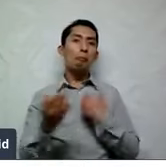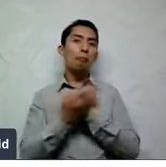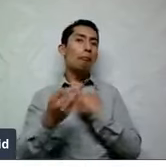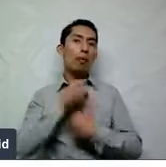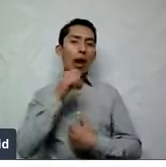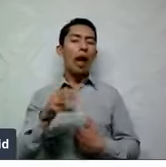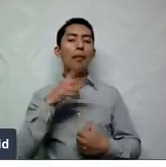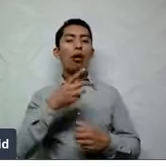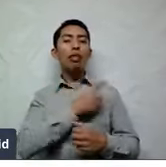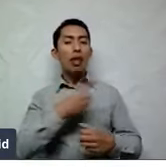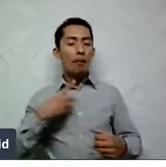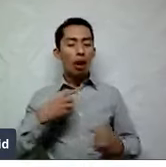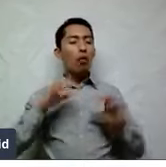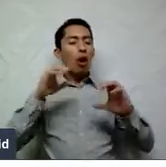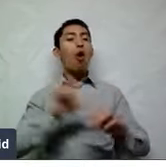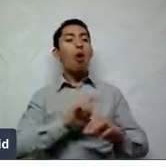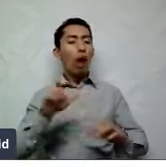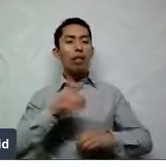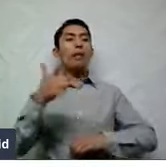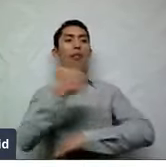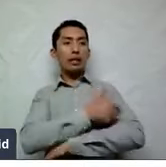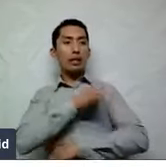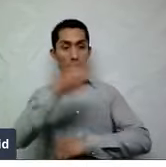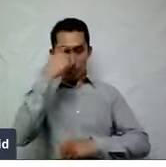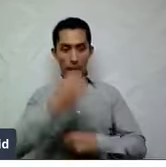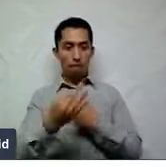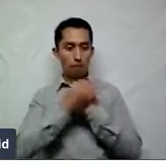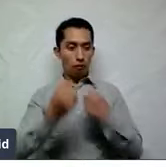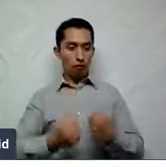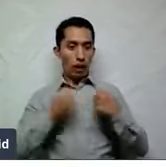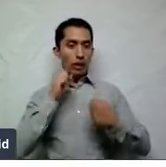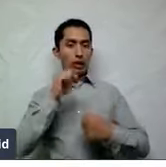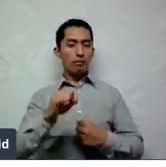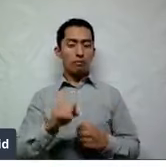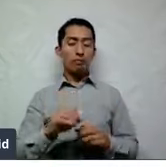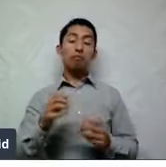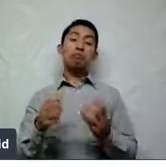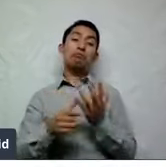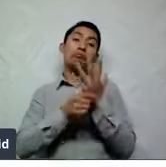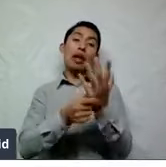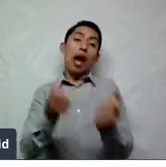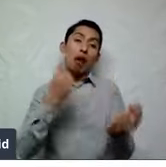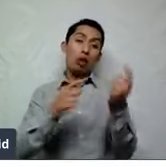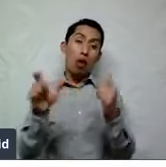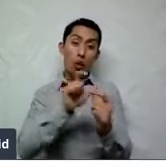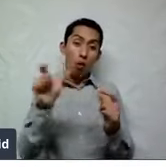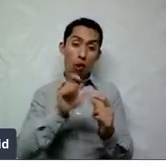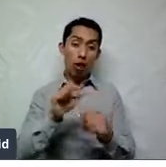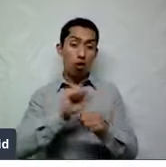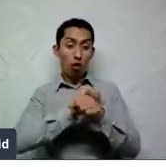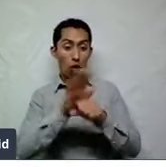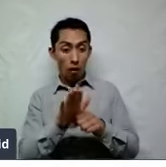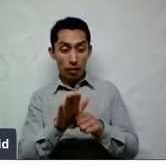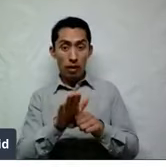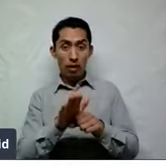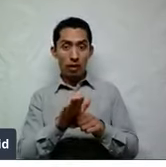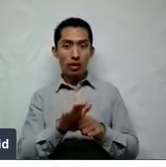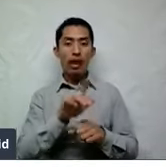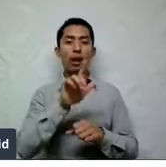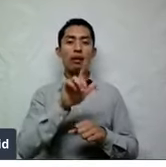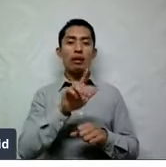evaluamos bien. Se dice por ahí que después de un mes de haber padecido el COVID, o la COVID, mejor